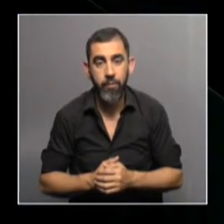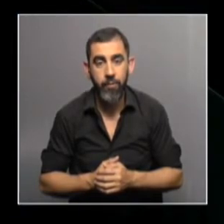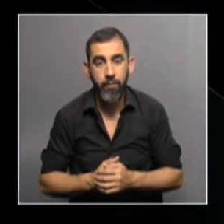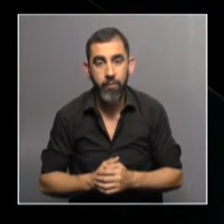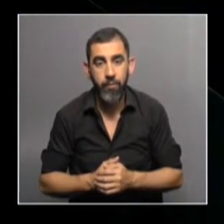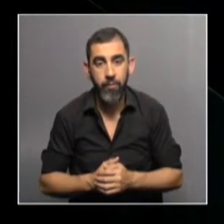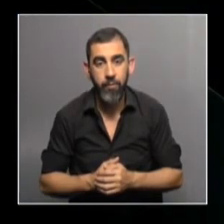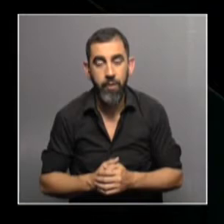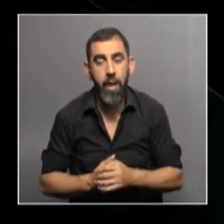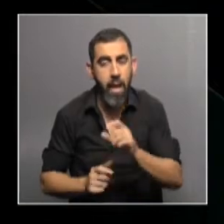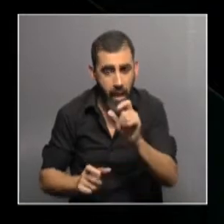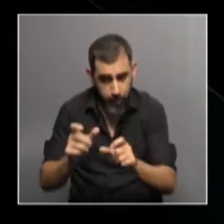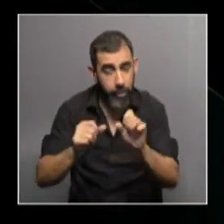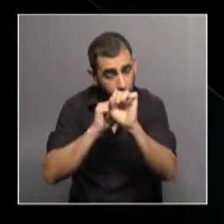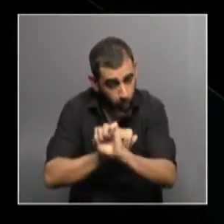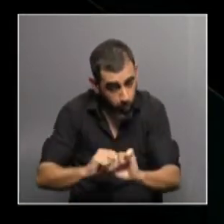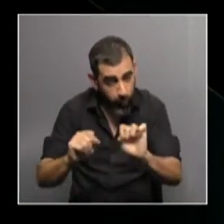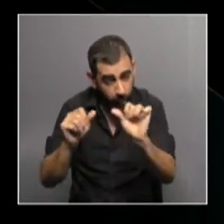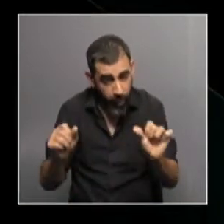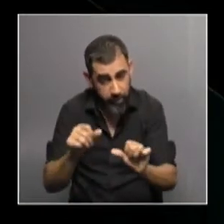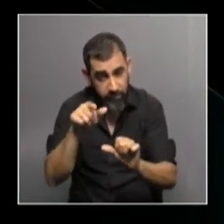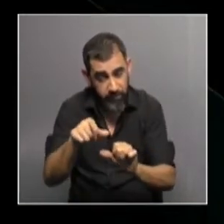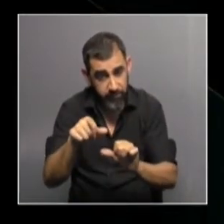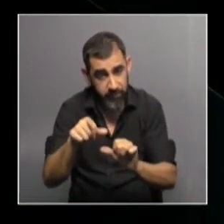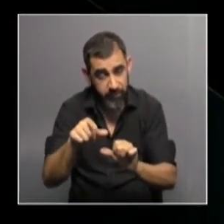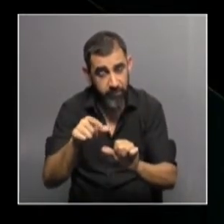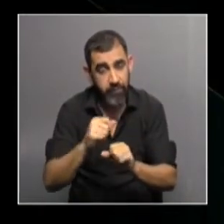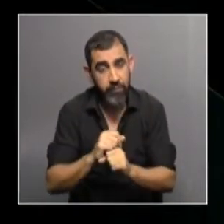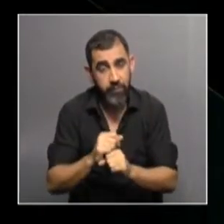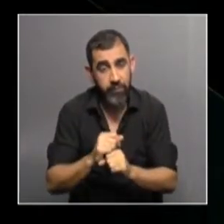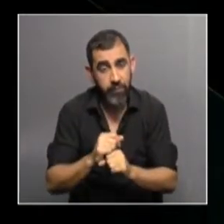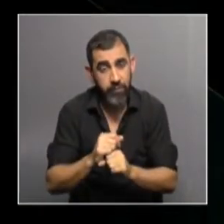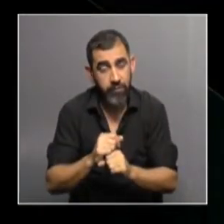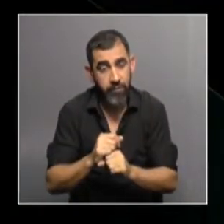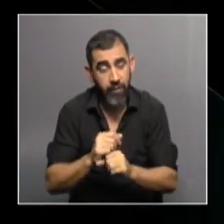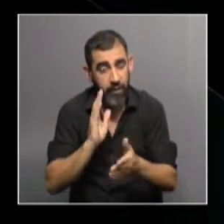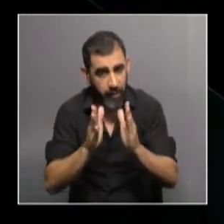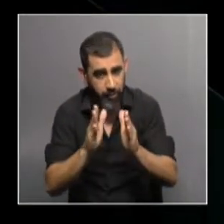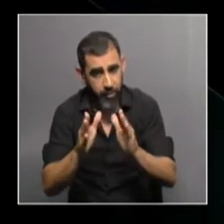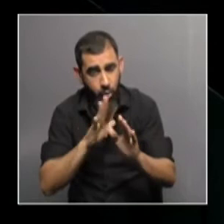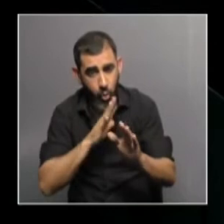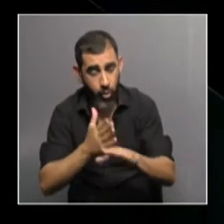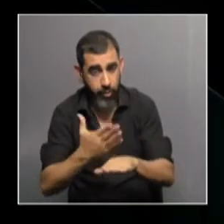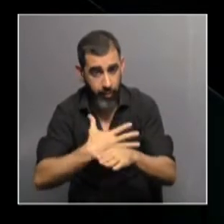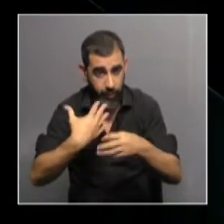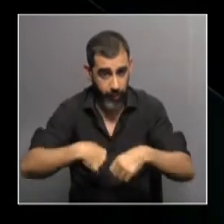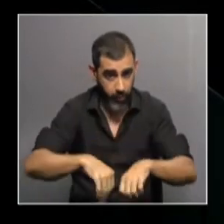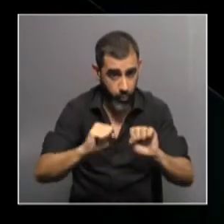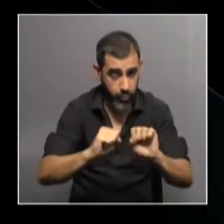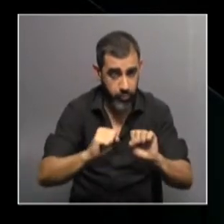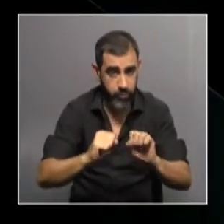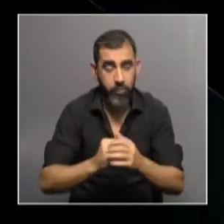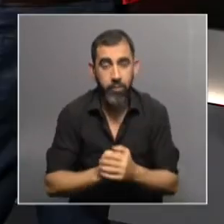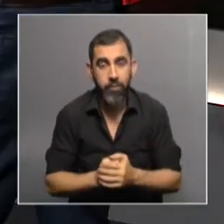cuán al alcance de la gente está este tipo de primero de diagnóstico y después de tratamiento es es una pregunta